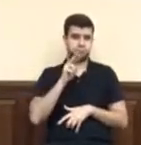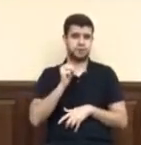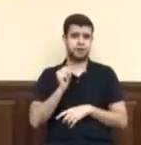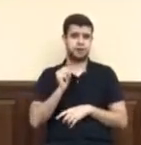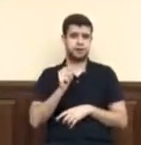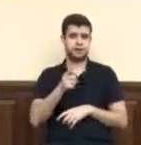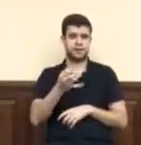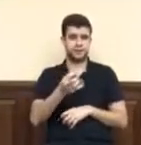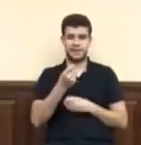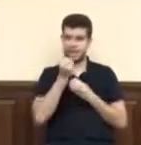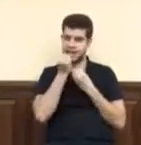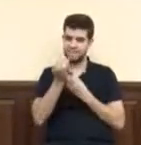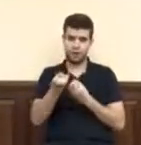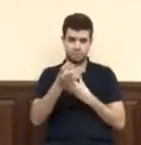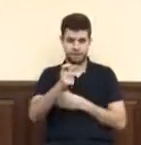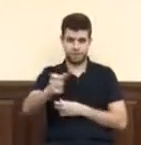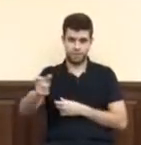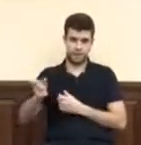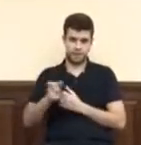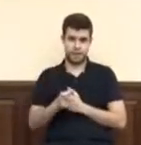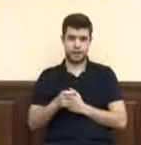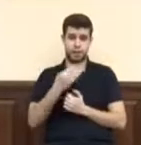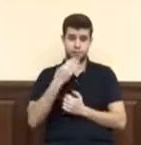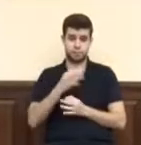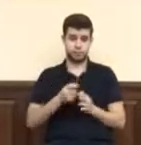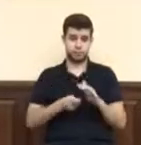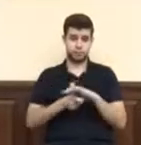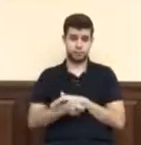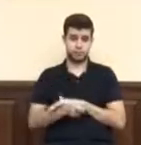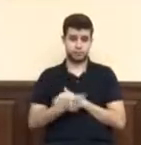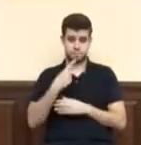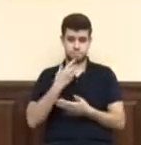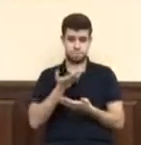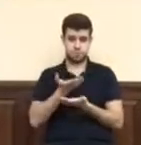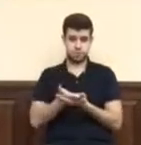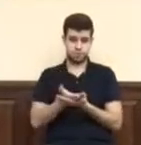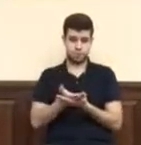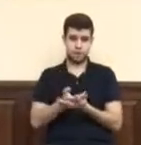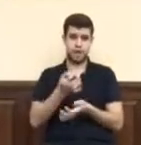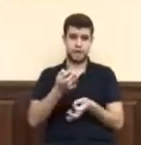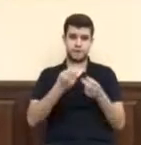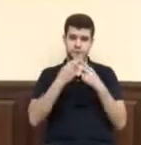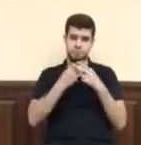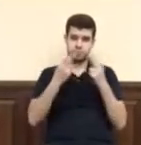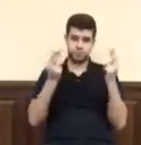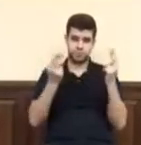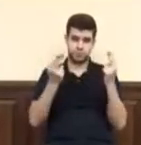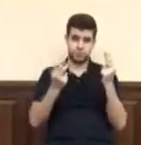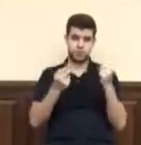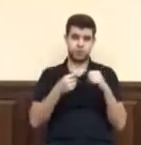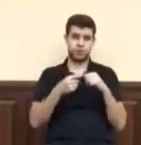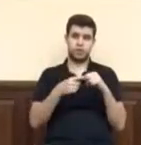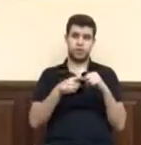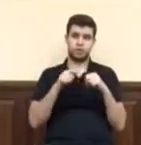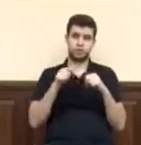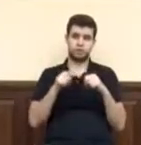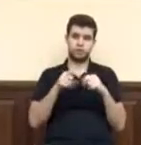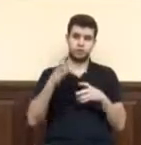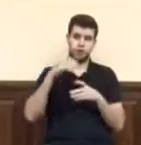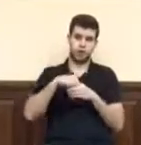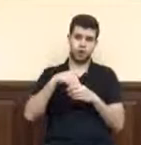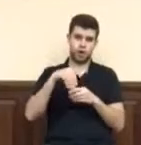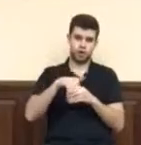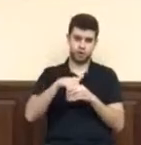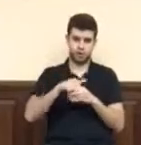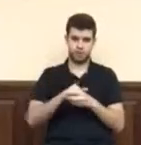se informe a la ciudadanía como se solicita en la moción, haciendo público su contenido. Y además